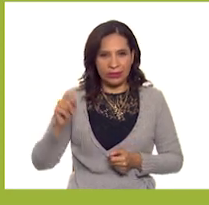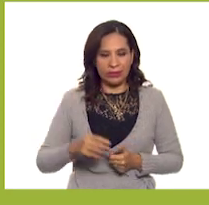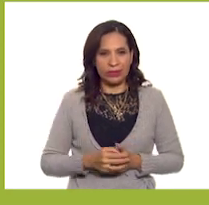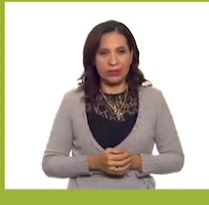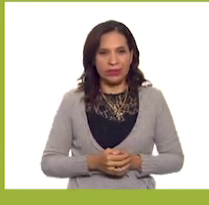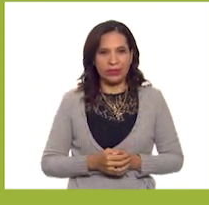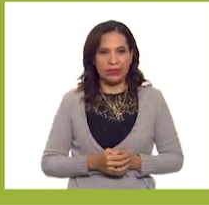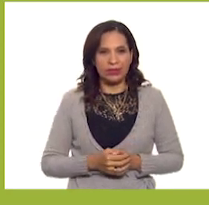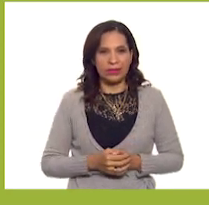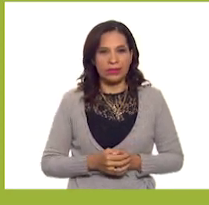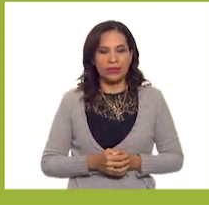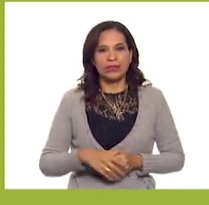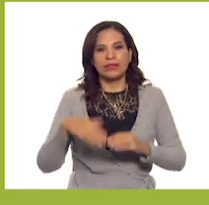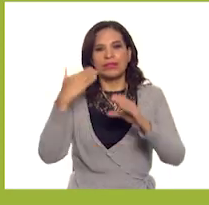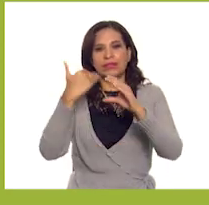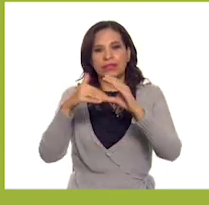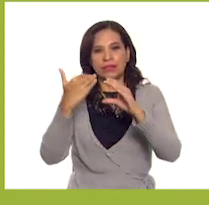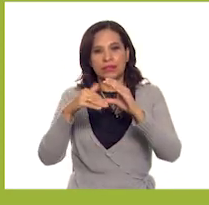sep.gob.mx. Correo